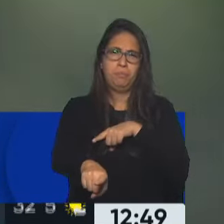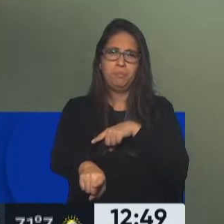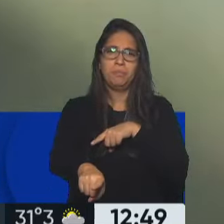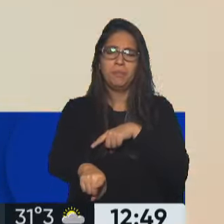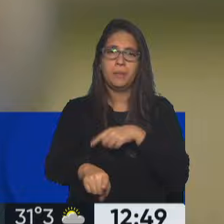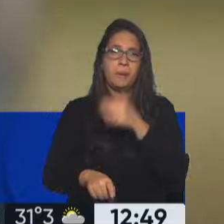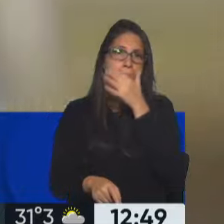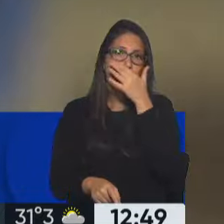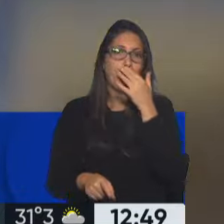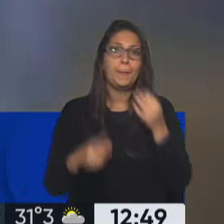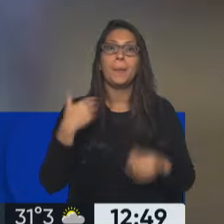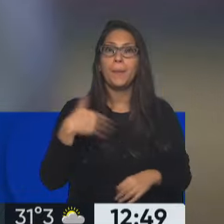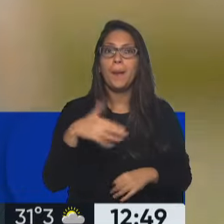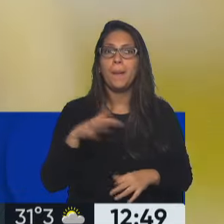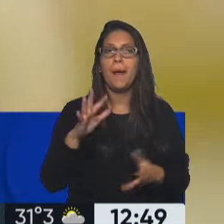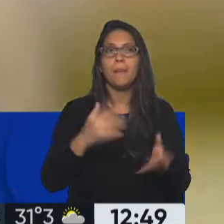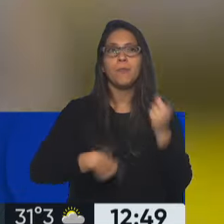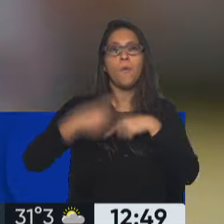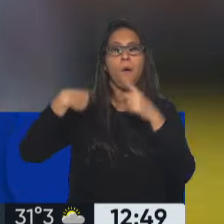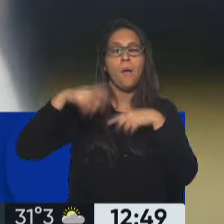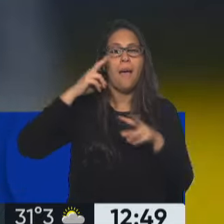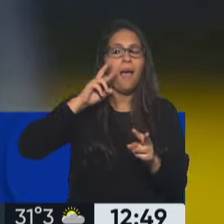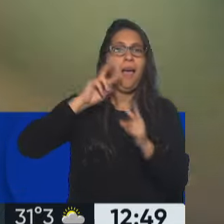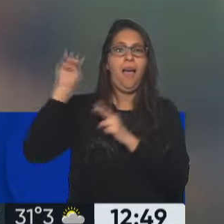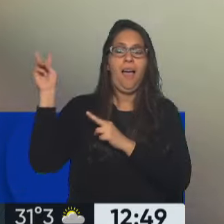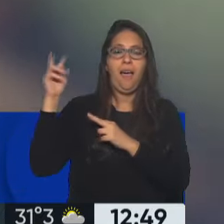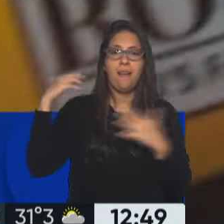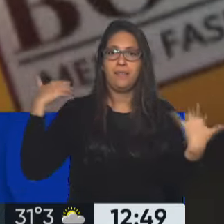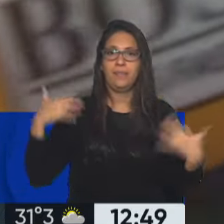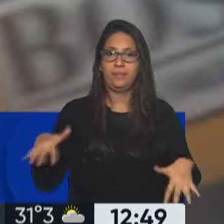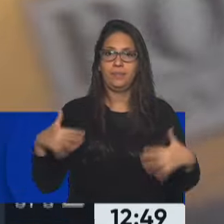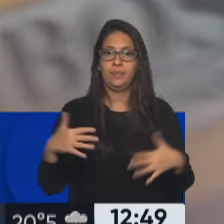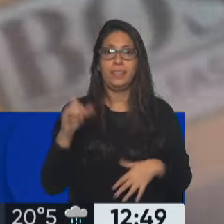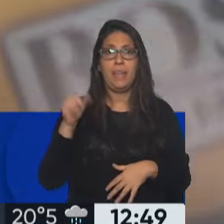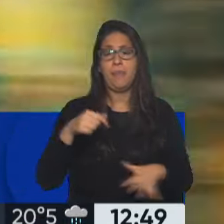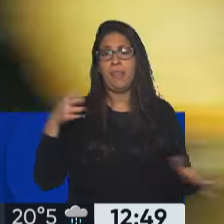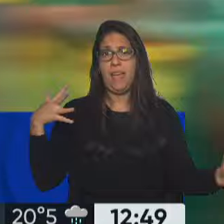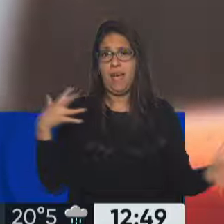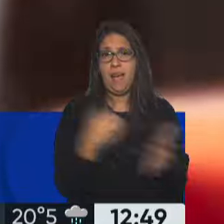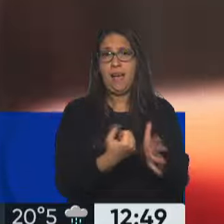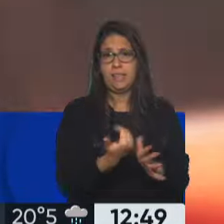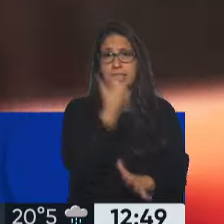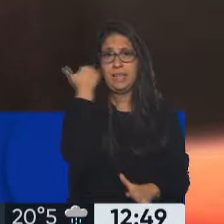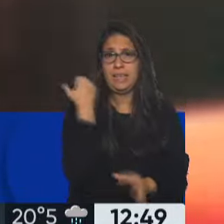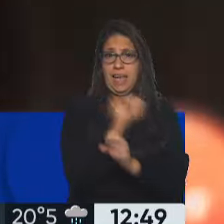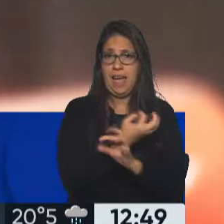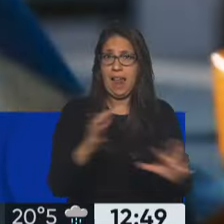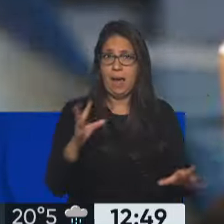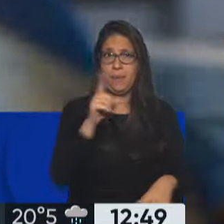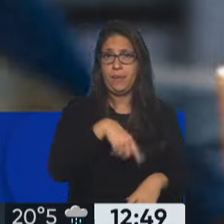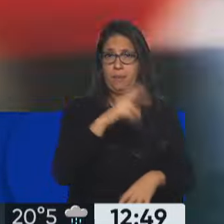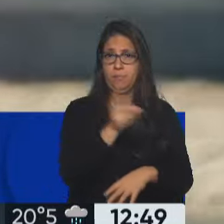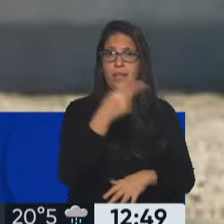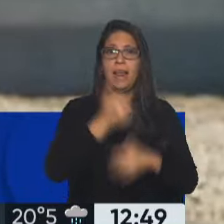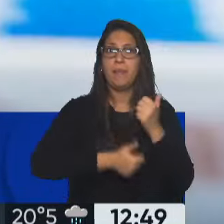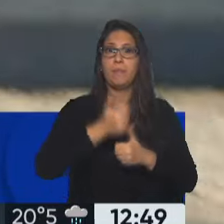que de alguna manera nos van a trasladar a las imágenes finales también, ¿no? Del tremendo y trágico accidente en Imola, en el Gran Premio